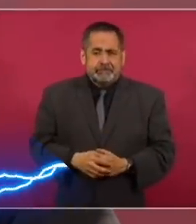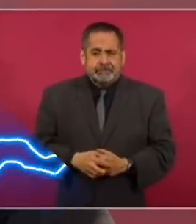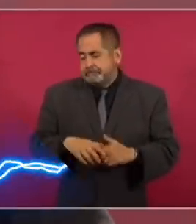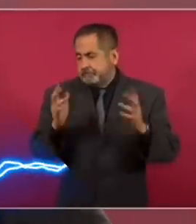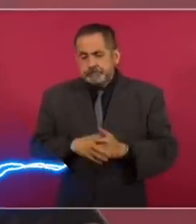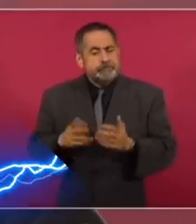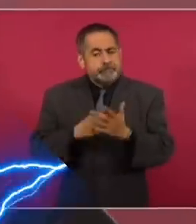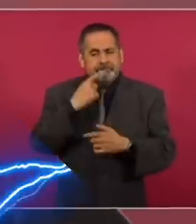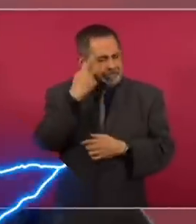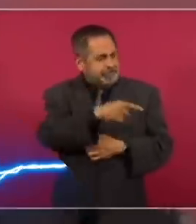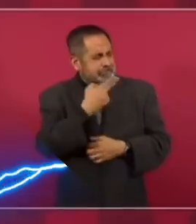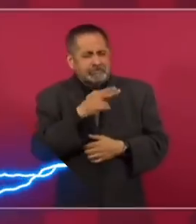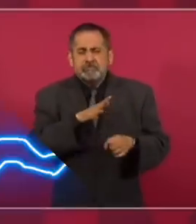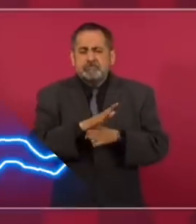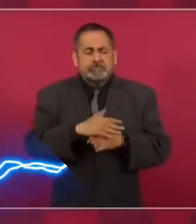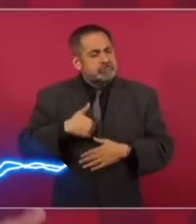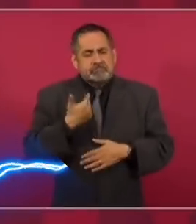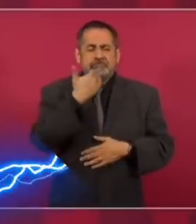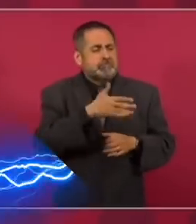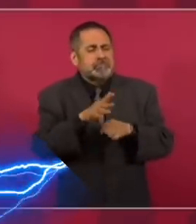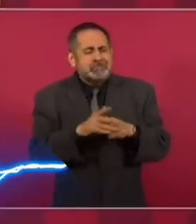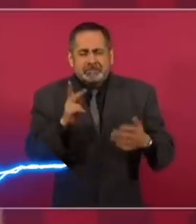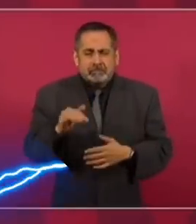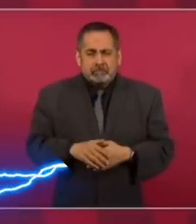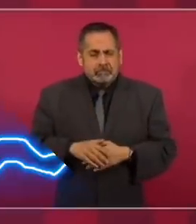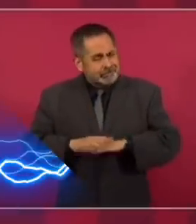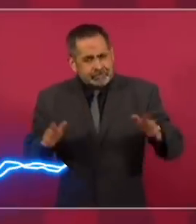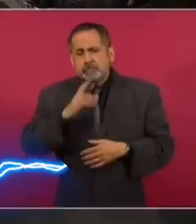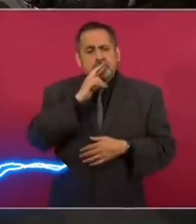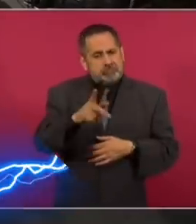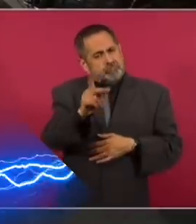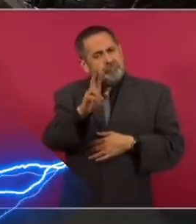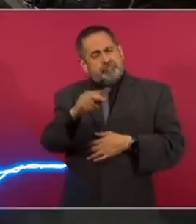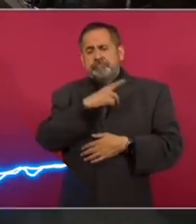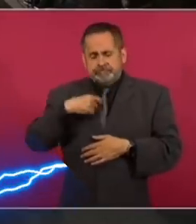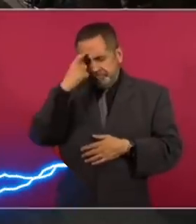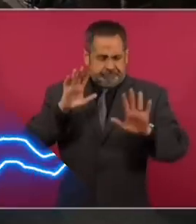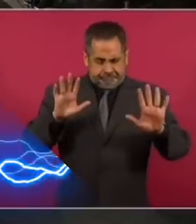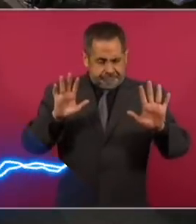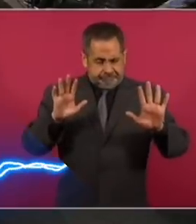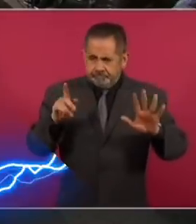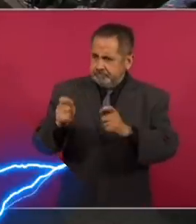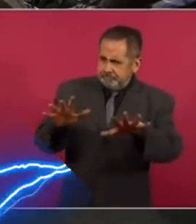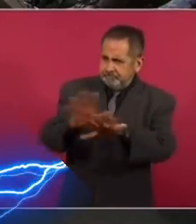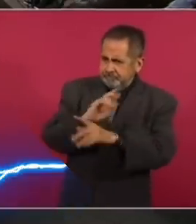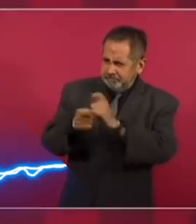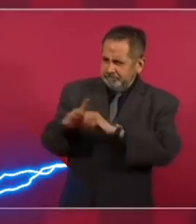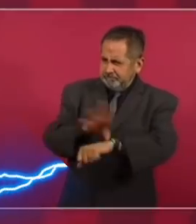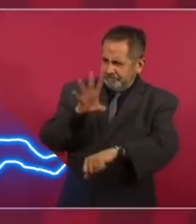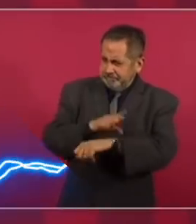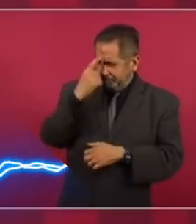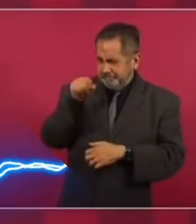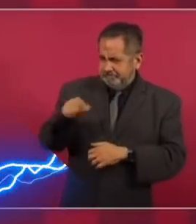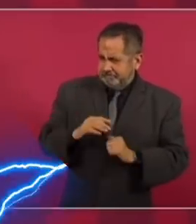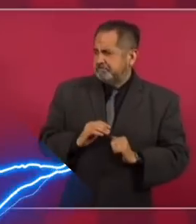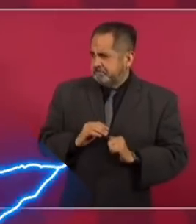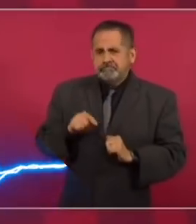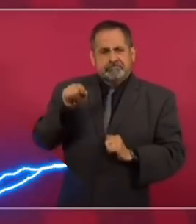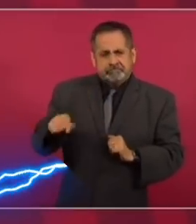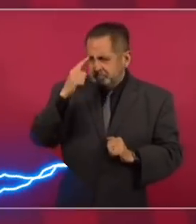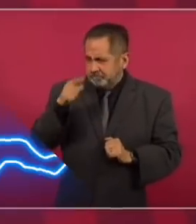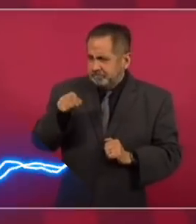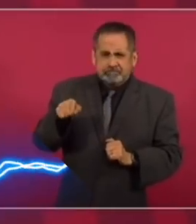Y bueno, repito, ¿qué ganan políticamente? ¿Qué no podían decir? A ver, hay una postura por la transformación que